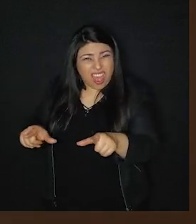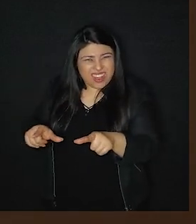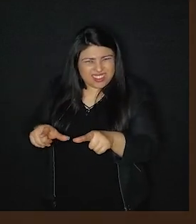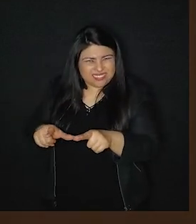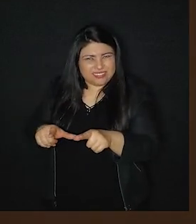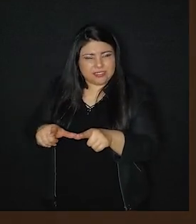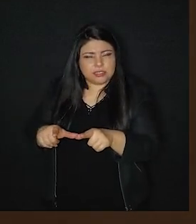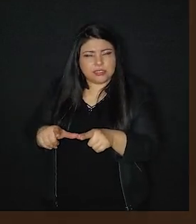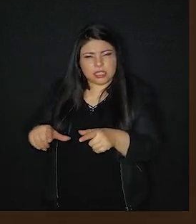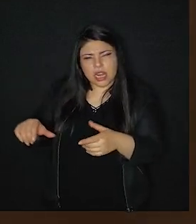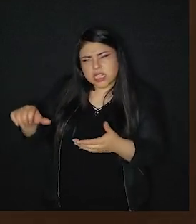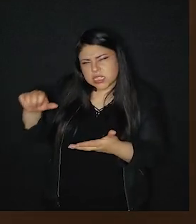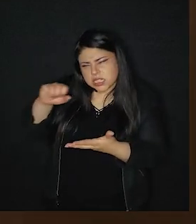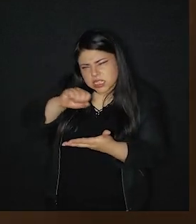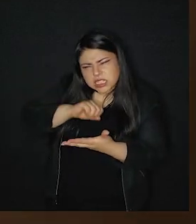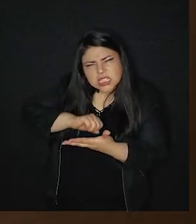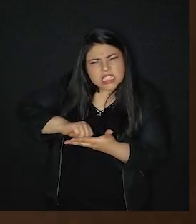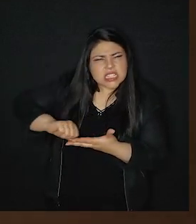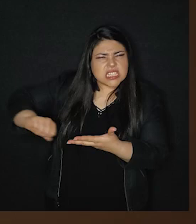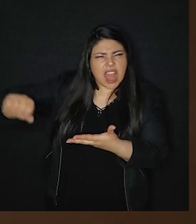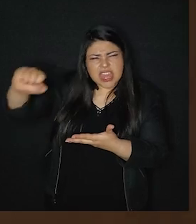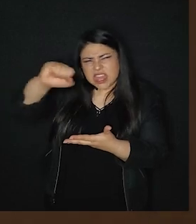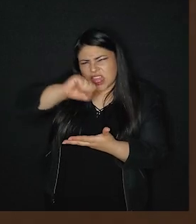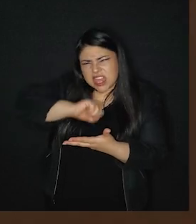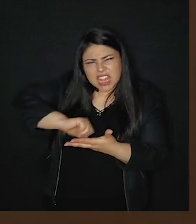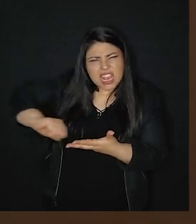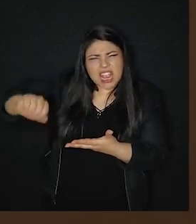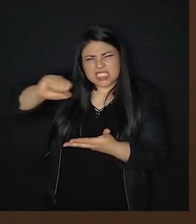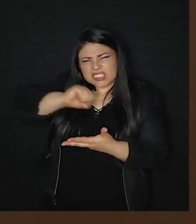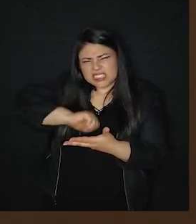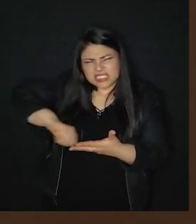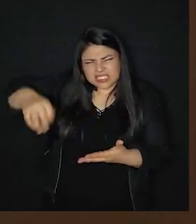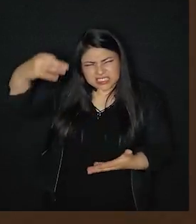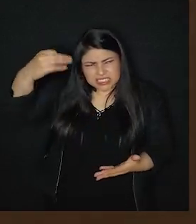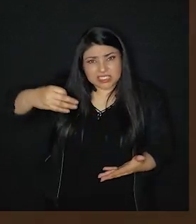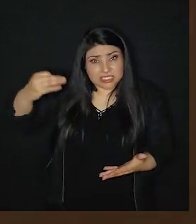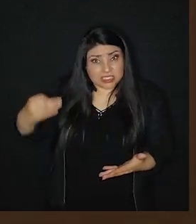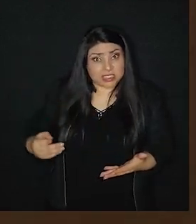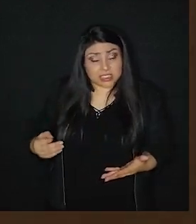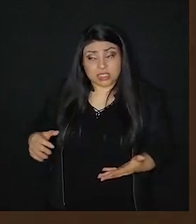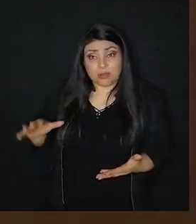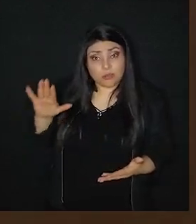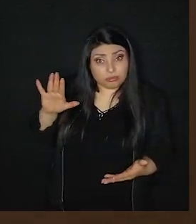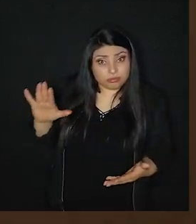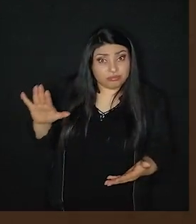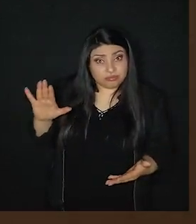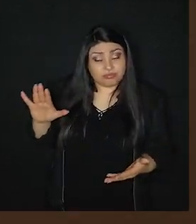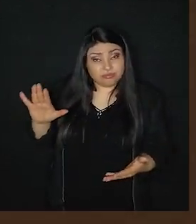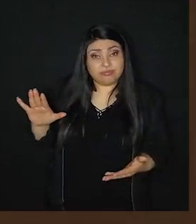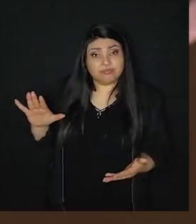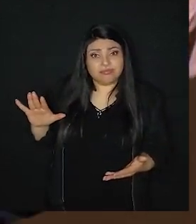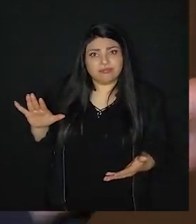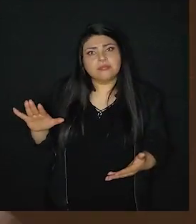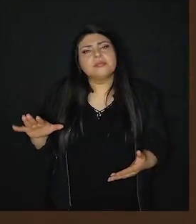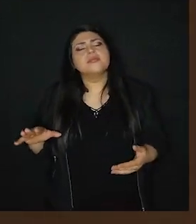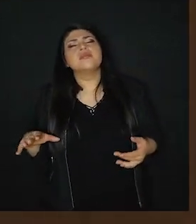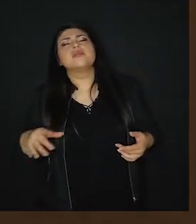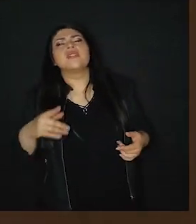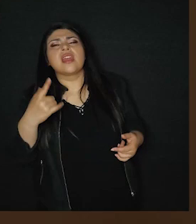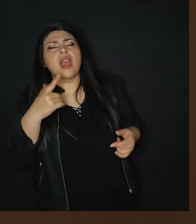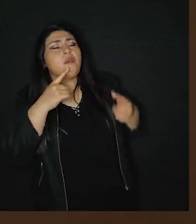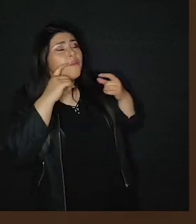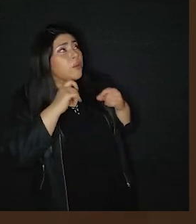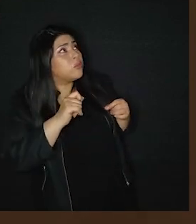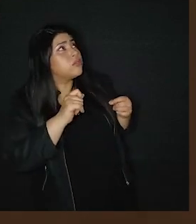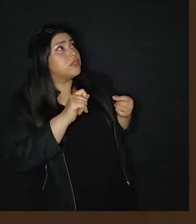figuras como El Edén es roble que hacen representación al Edén y podés ver cómo está hilado